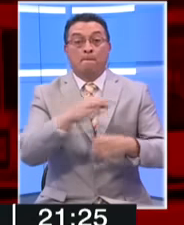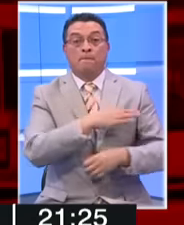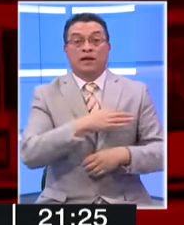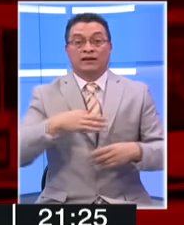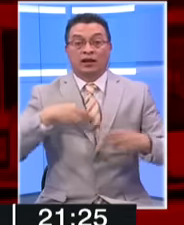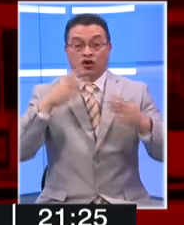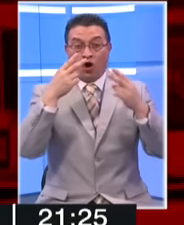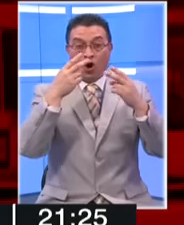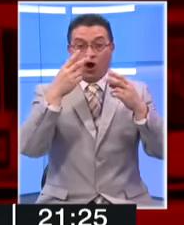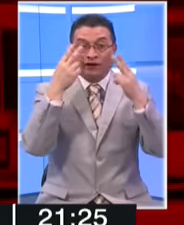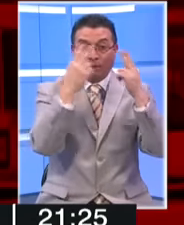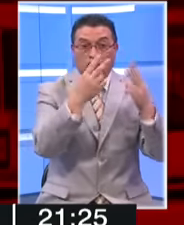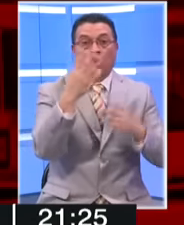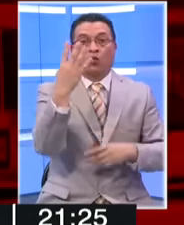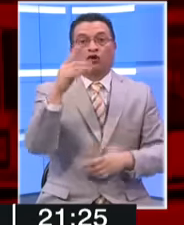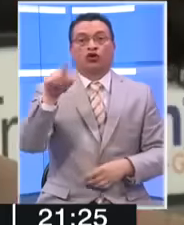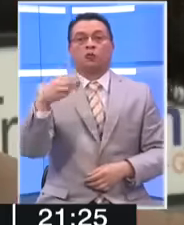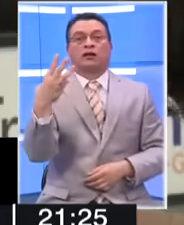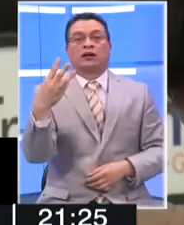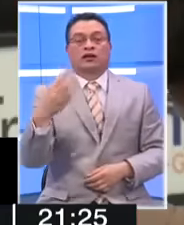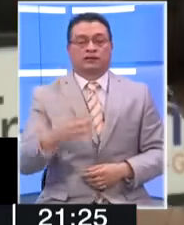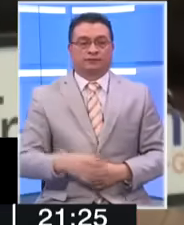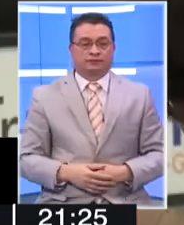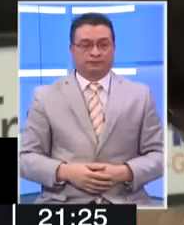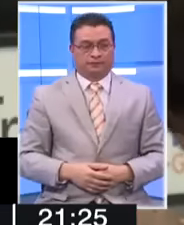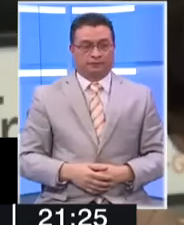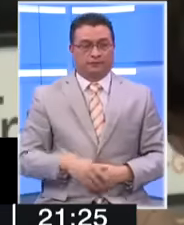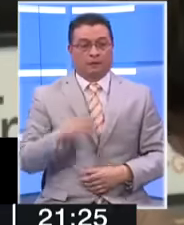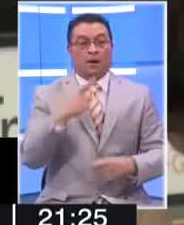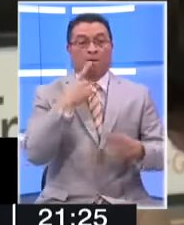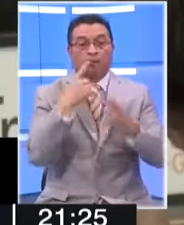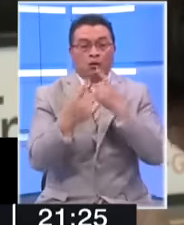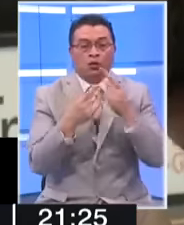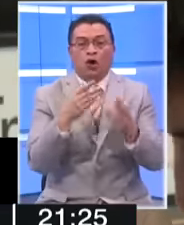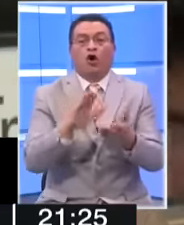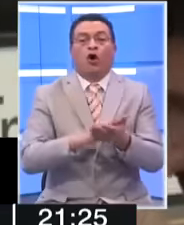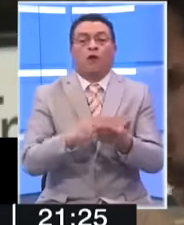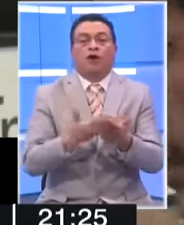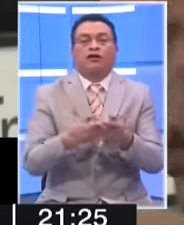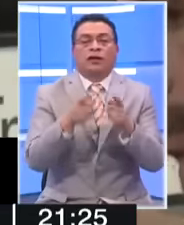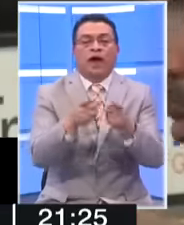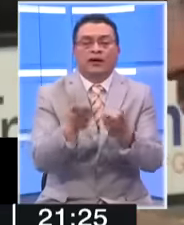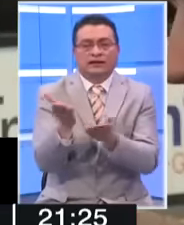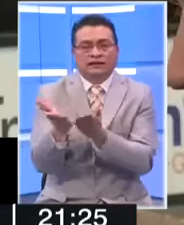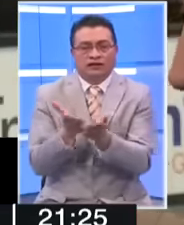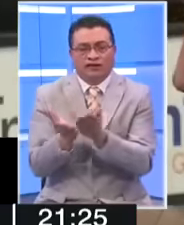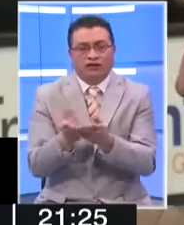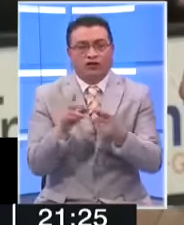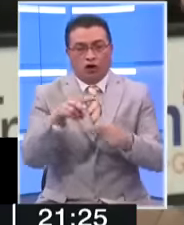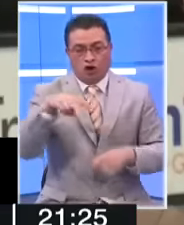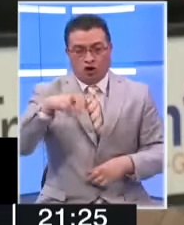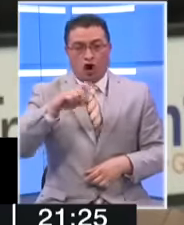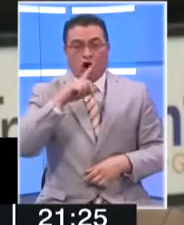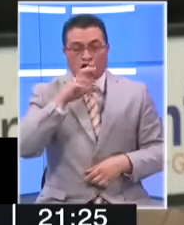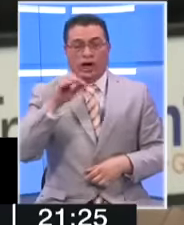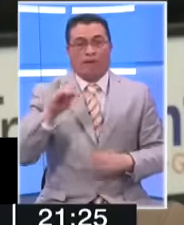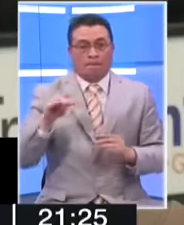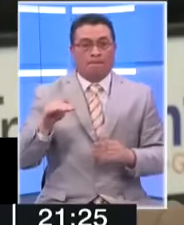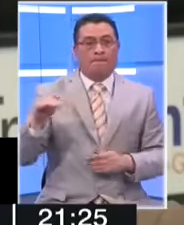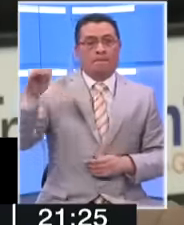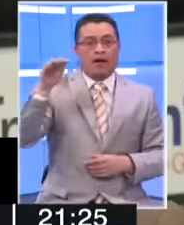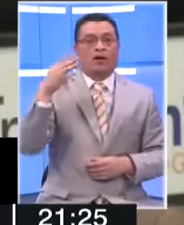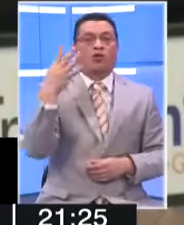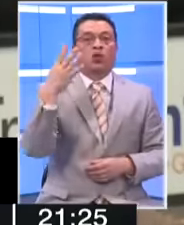Transportes, un 4,3. Una pregunta de cómo está su servicio tiene notas significativamente superiores,